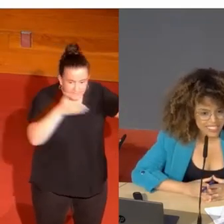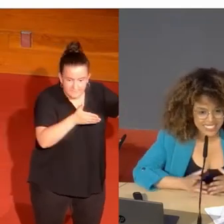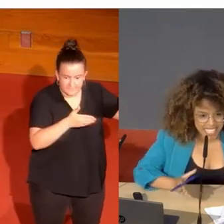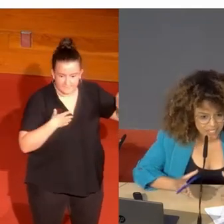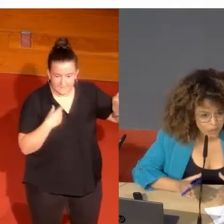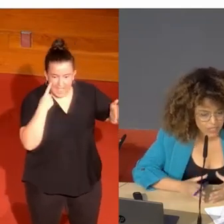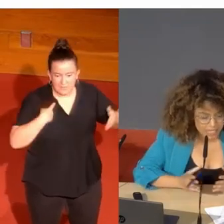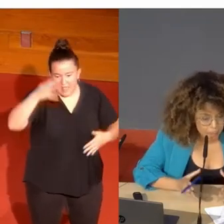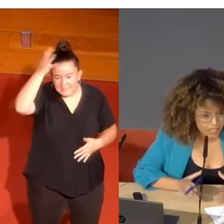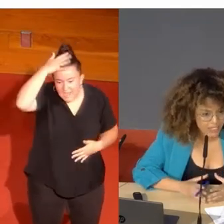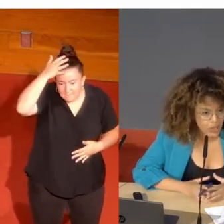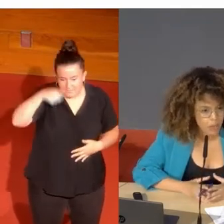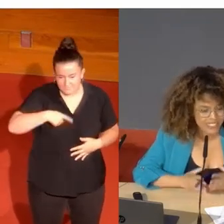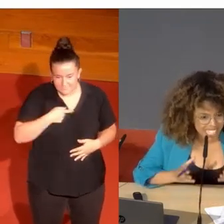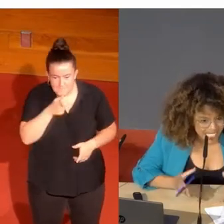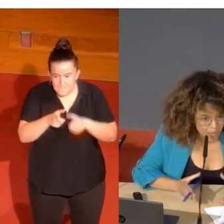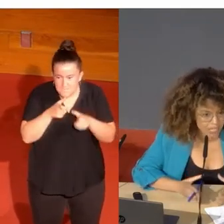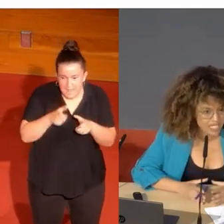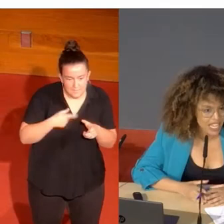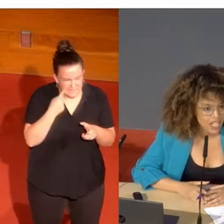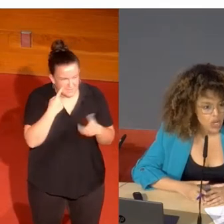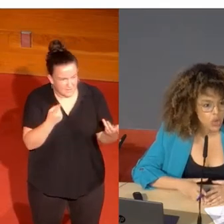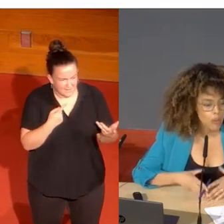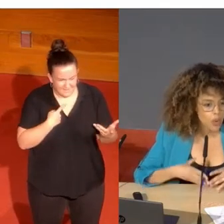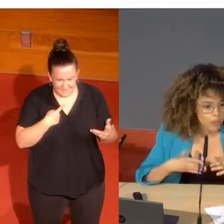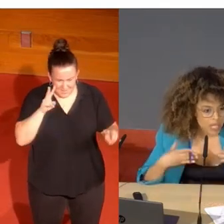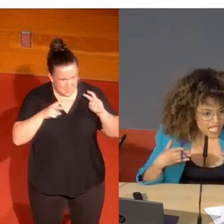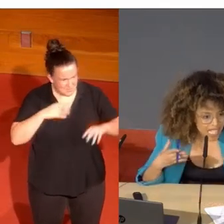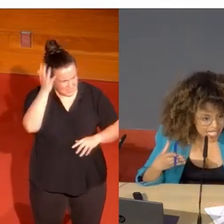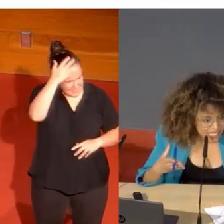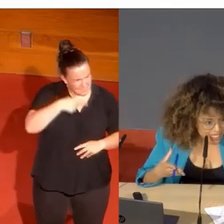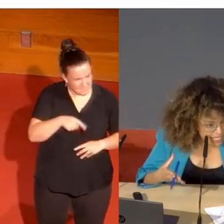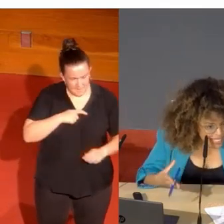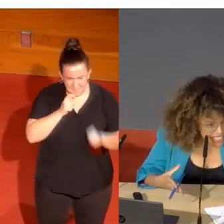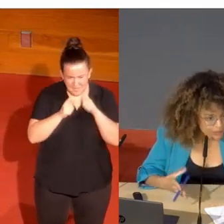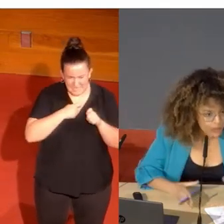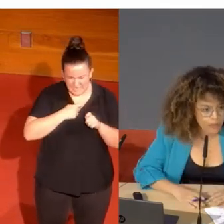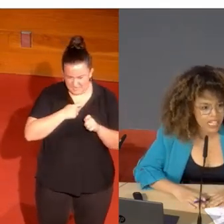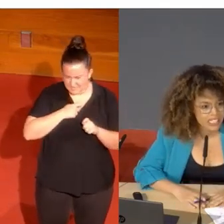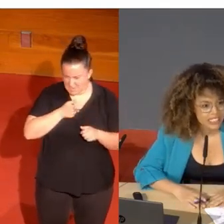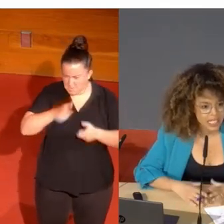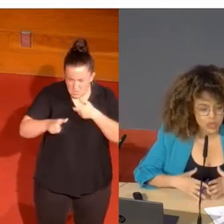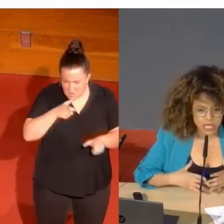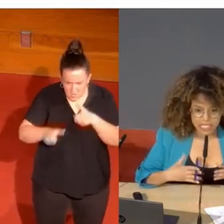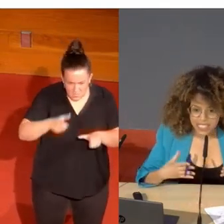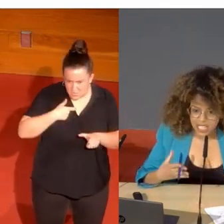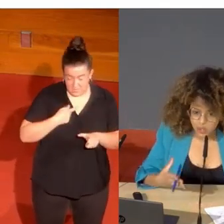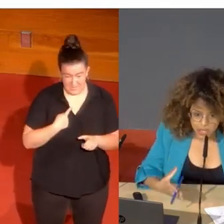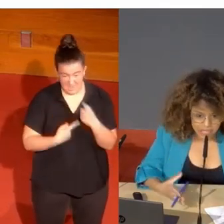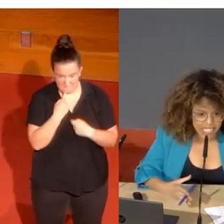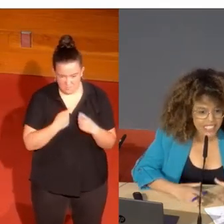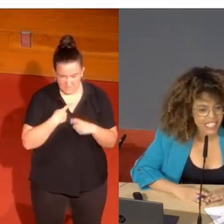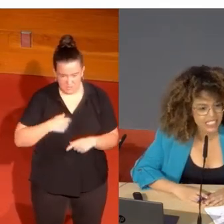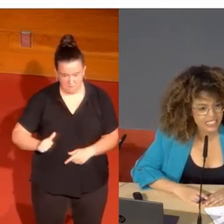palabras de Trump no de Trump de ver cómo ataca la prensa como eh desinforma Tenemos también el